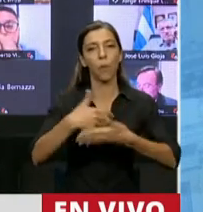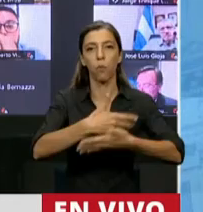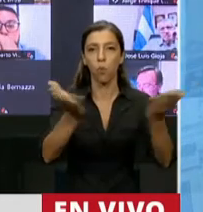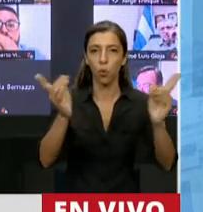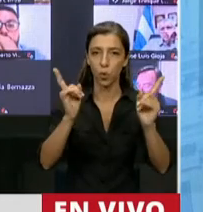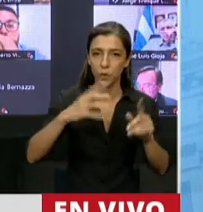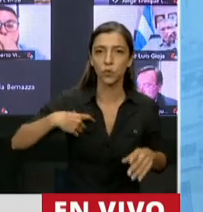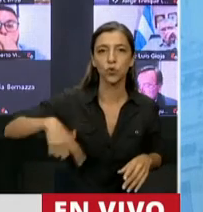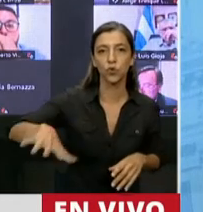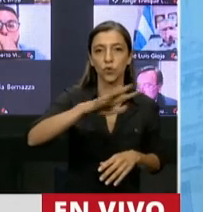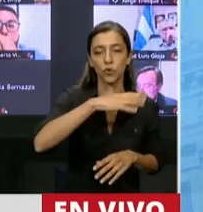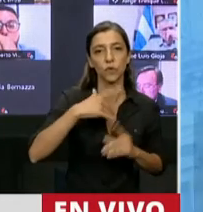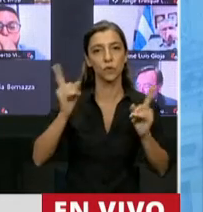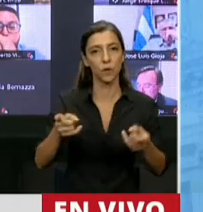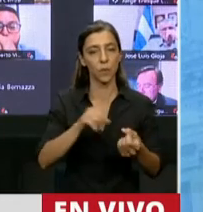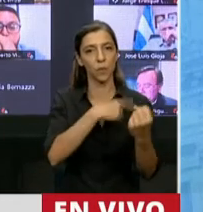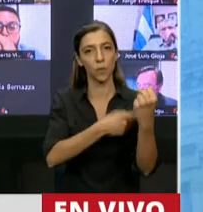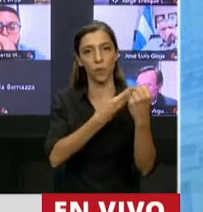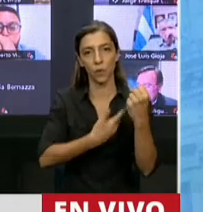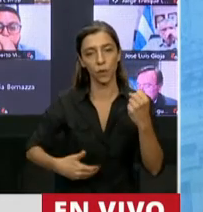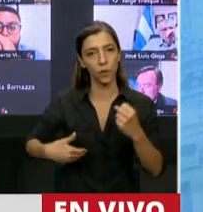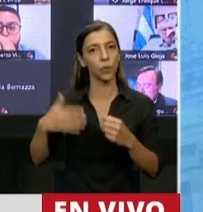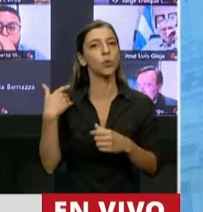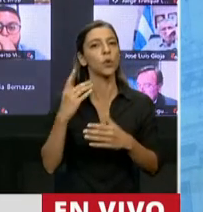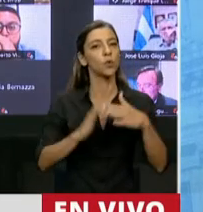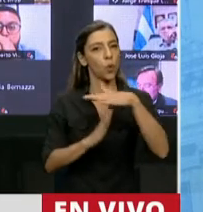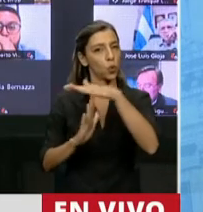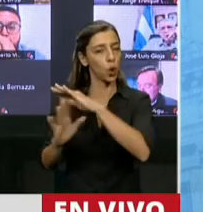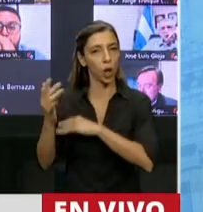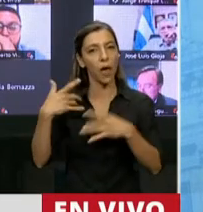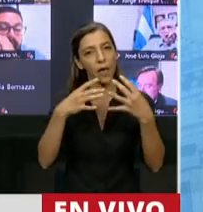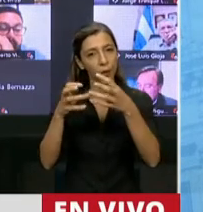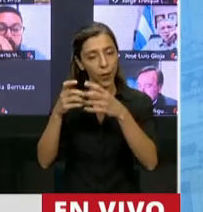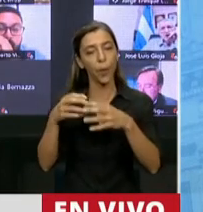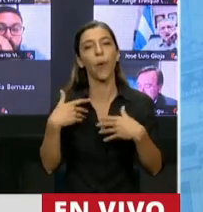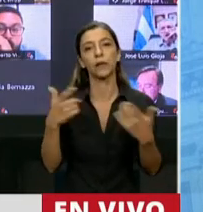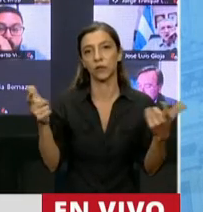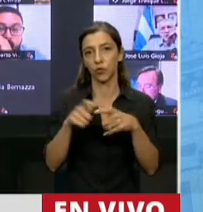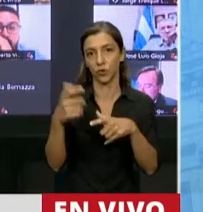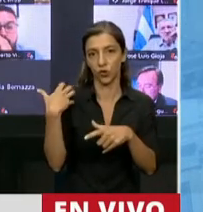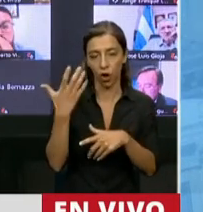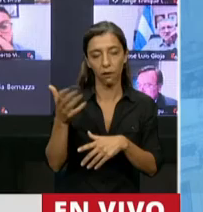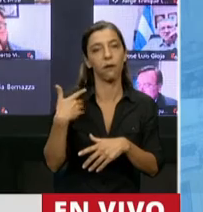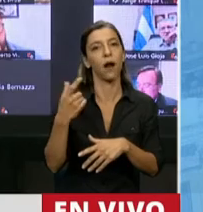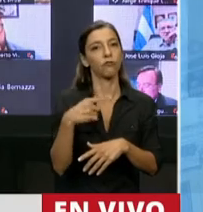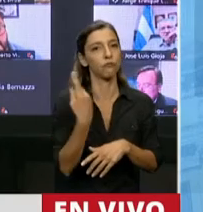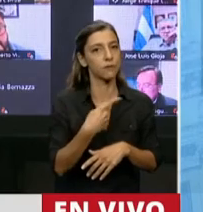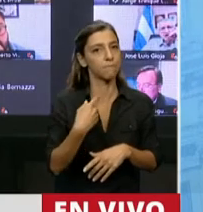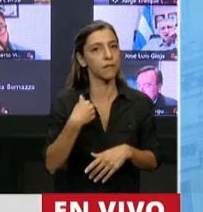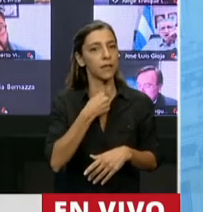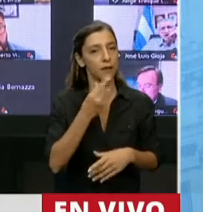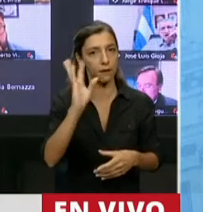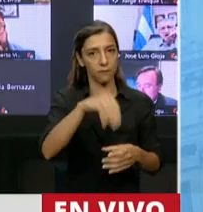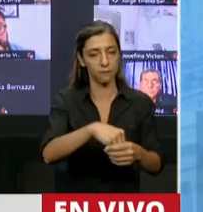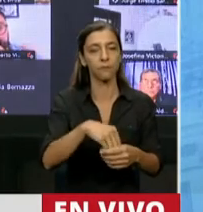y por parte de autoridades del Poder Ejecutivo en la Comisión de Legislación General. Señor Presidente, nos parece que la información